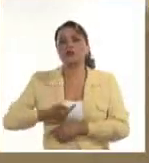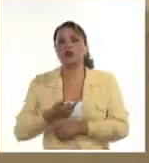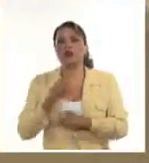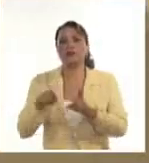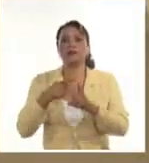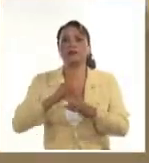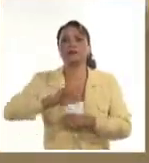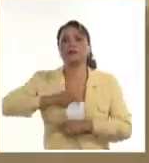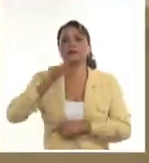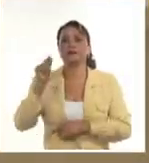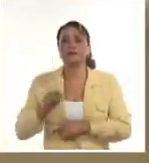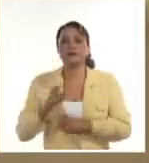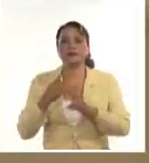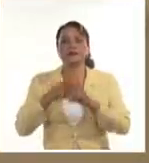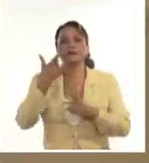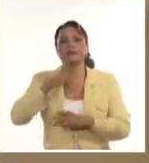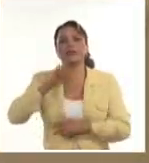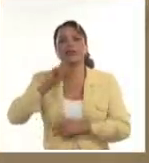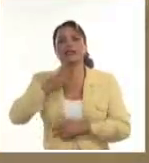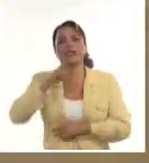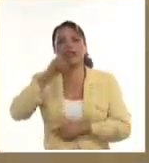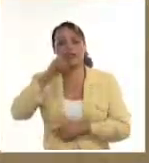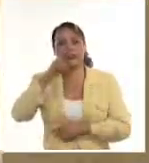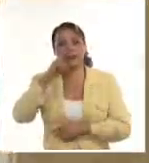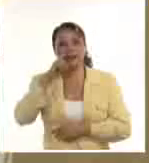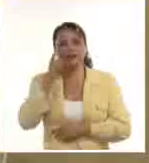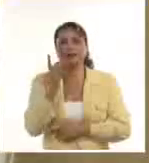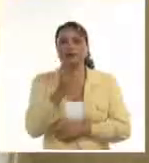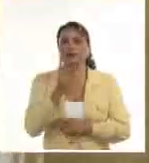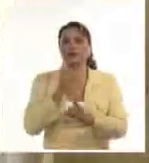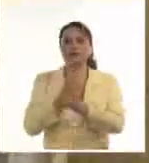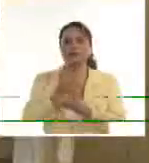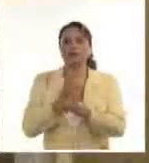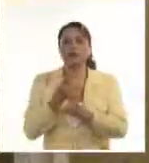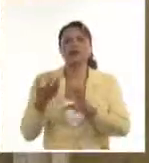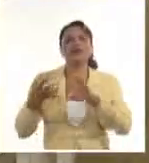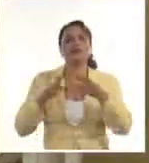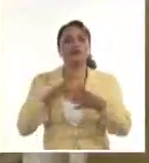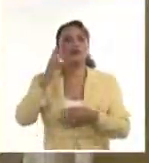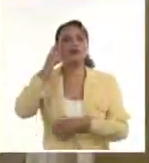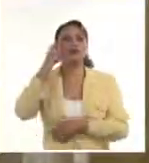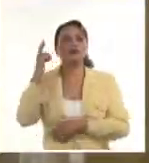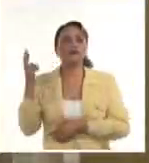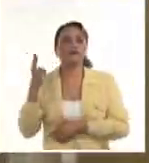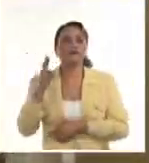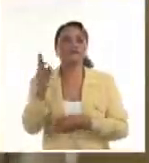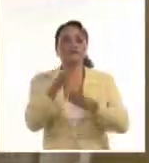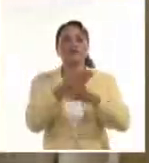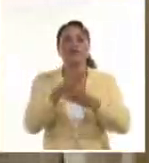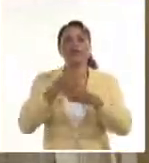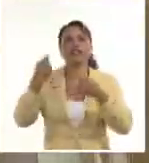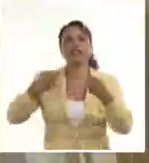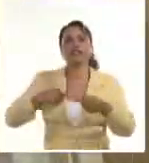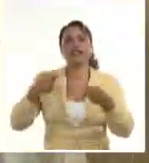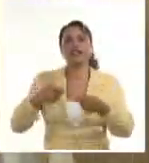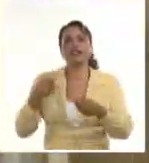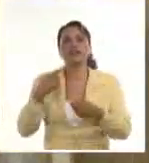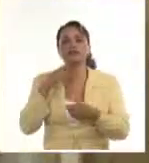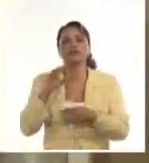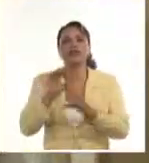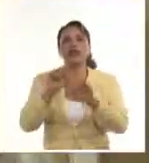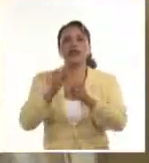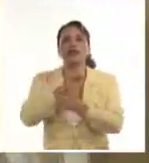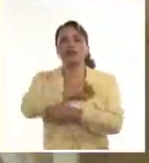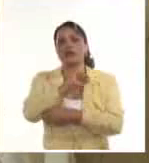directora Yailin Coppola. El encuentro propició el recuento, el modo para hacer memoria y subrayar varios de los derechos alcanzados por la mujer en